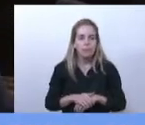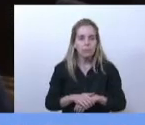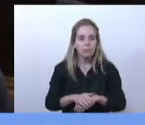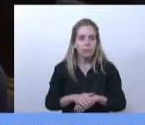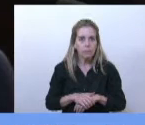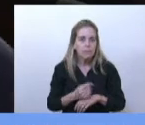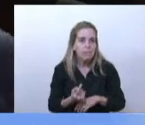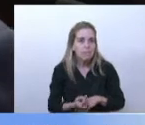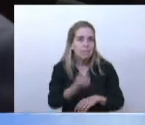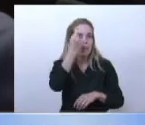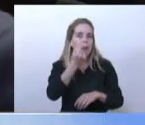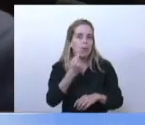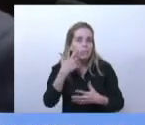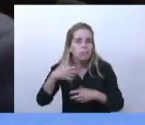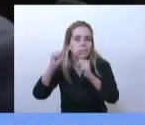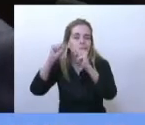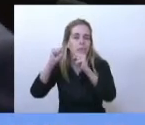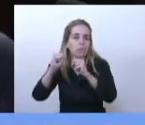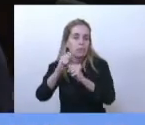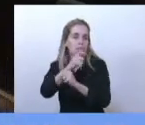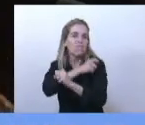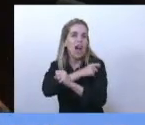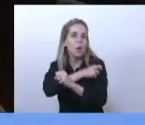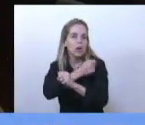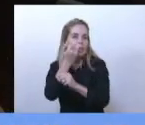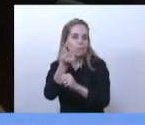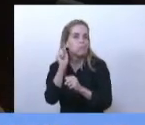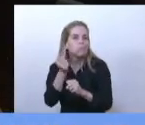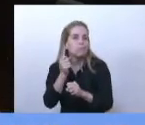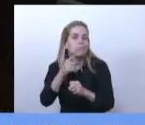el descubrimiento de una vacuna de una de una